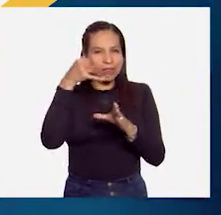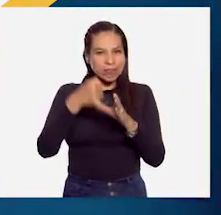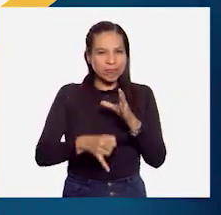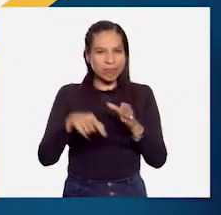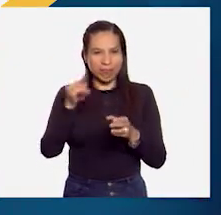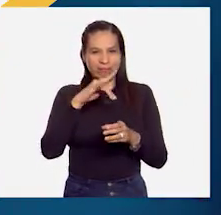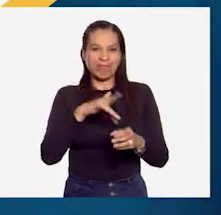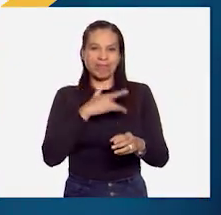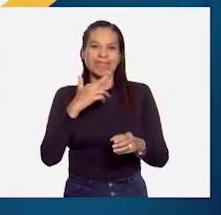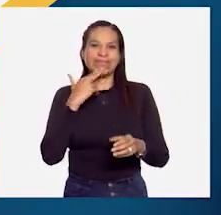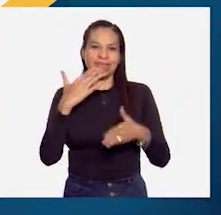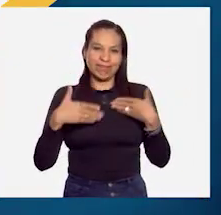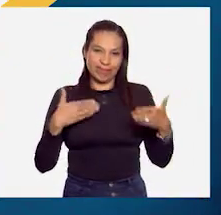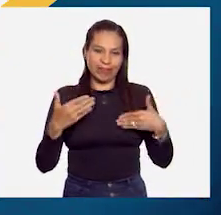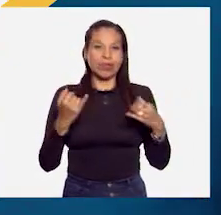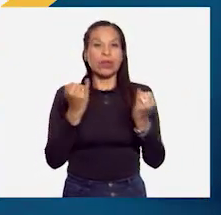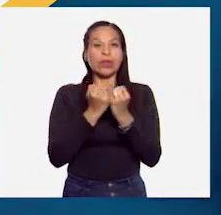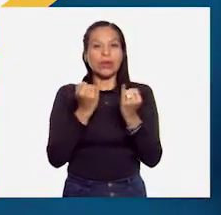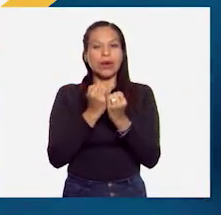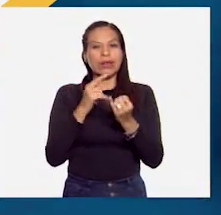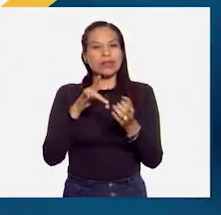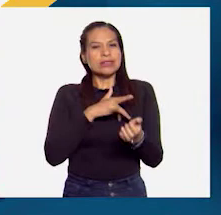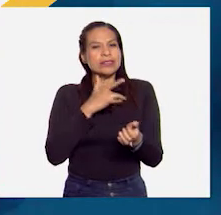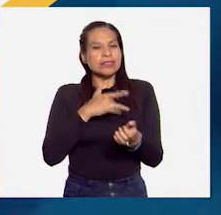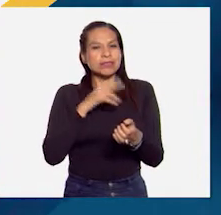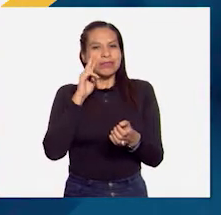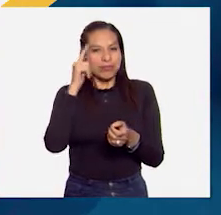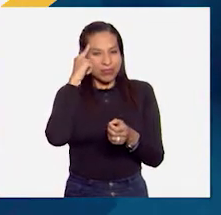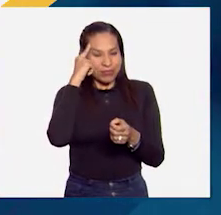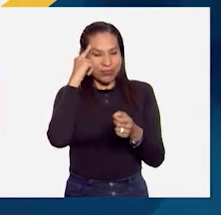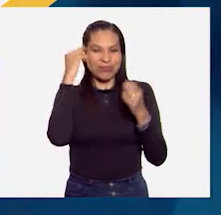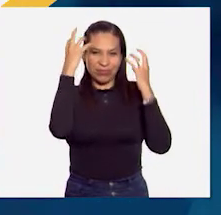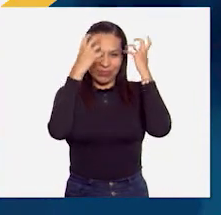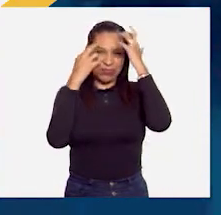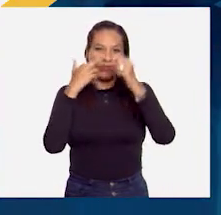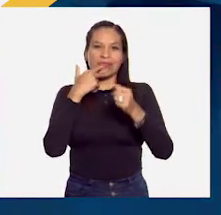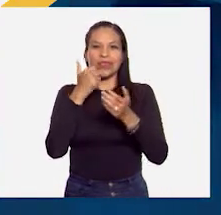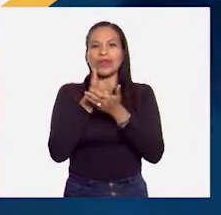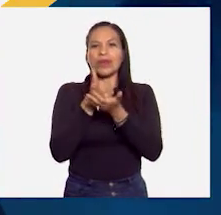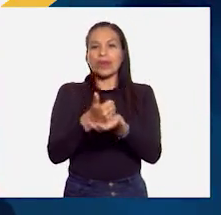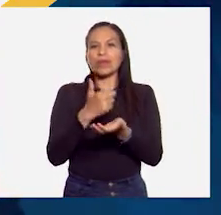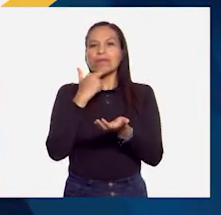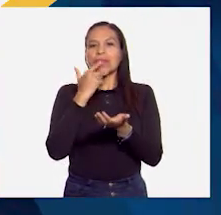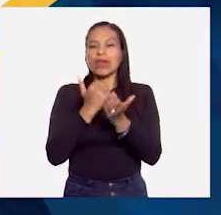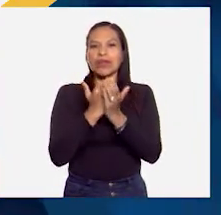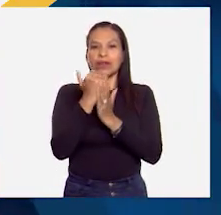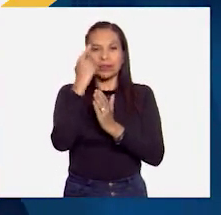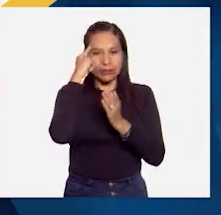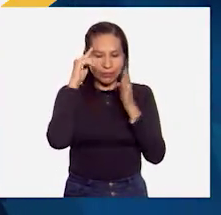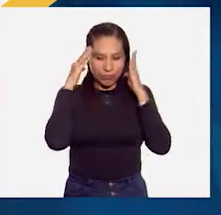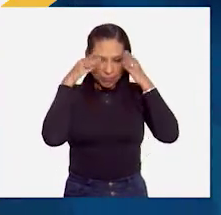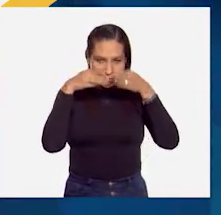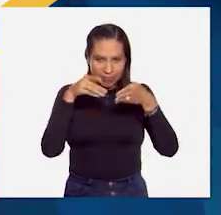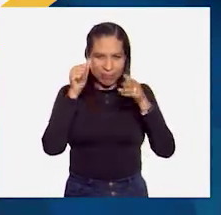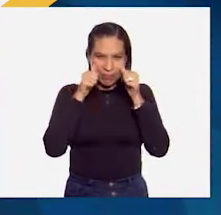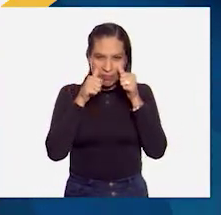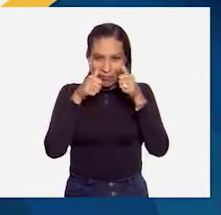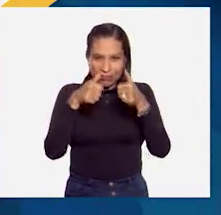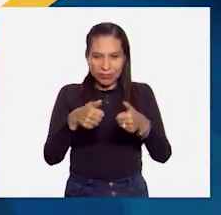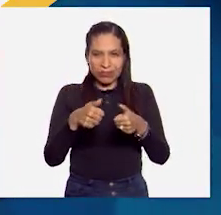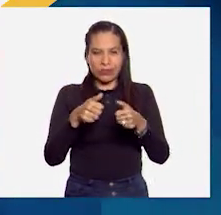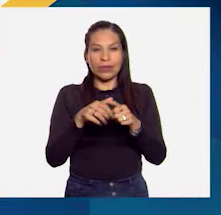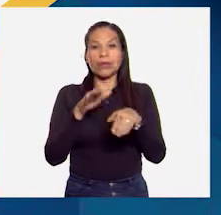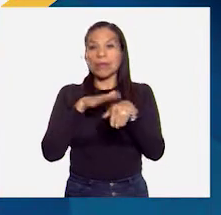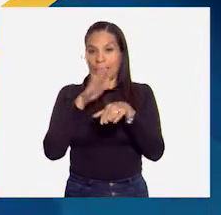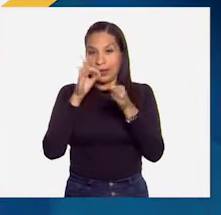y agradable, además de que despierta la imaginación, ayuda a aumentar la concentración, a fijar